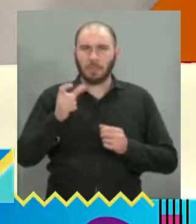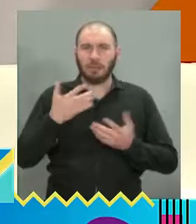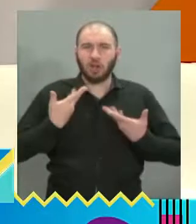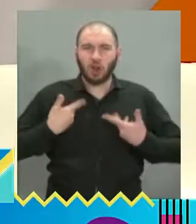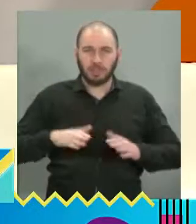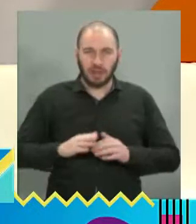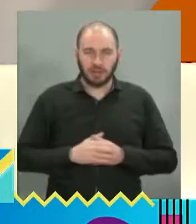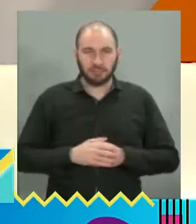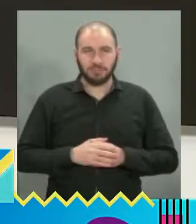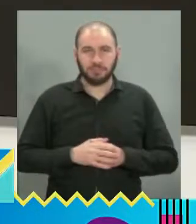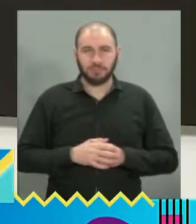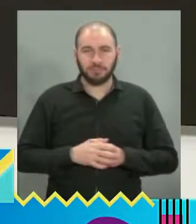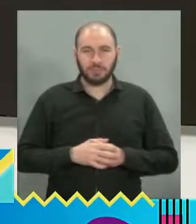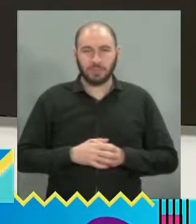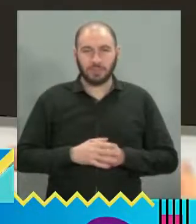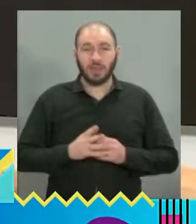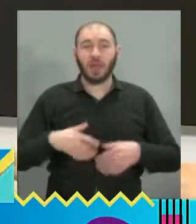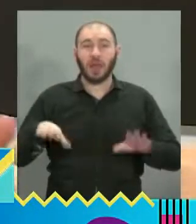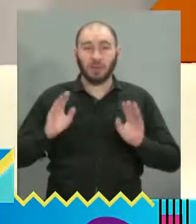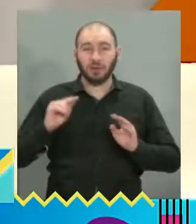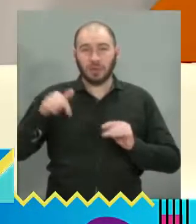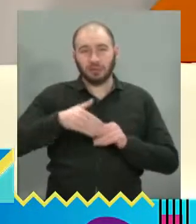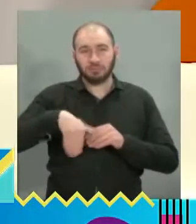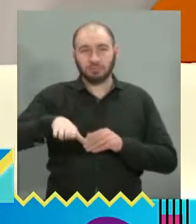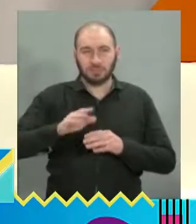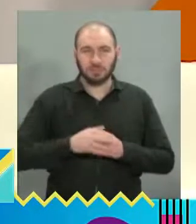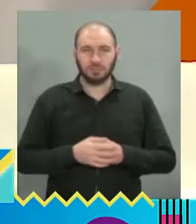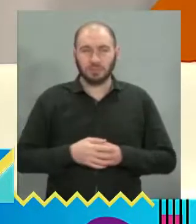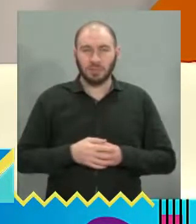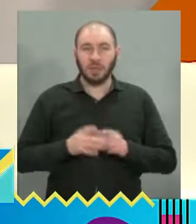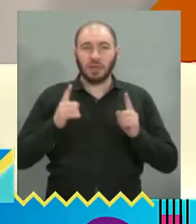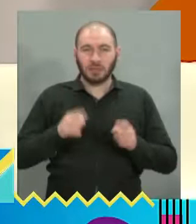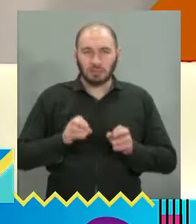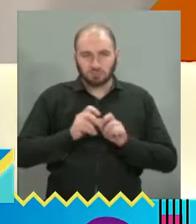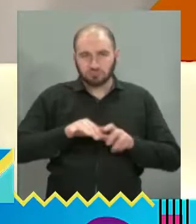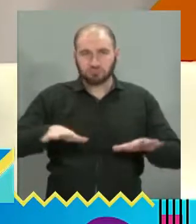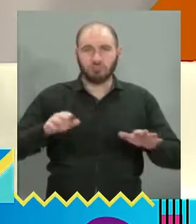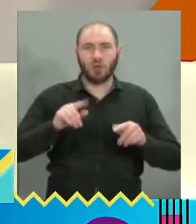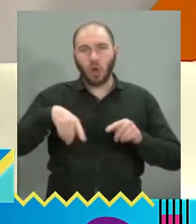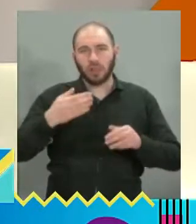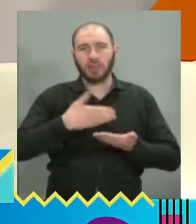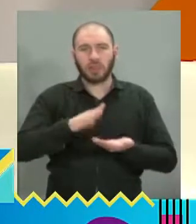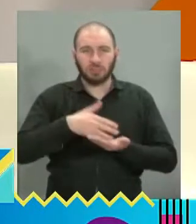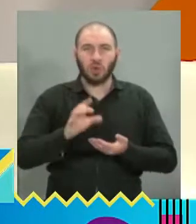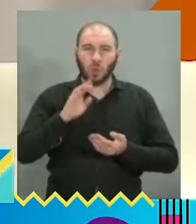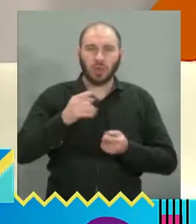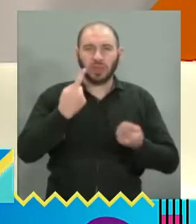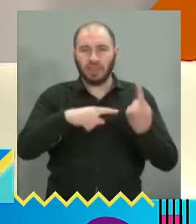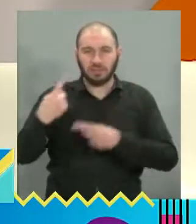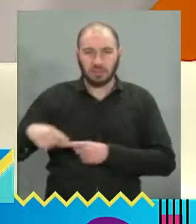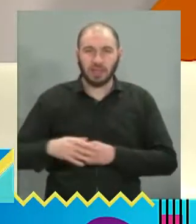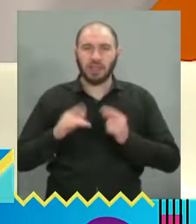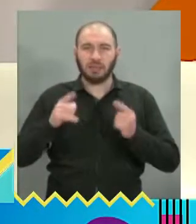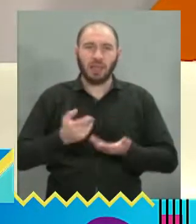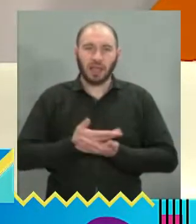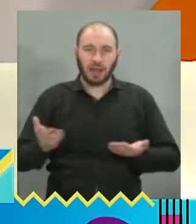normal, ¿sí? Que tal vez de ahí se empiezan también a desprender muchas causas de discriminación, no solo de diversidad, sino en